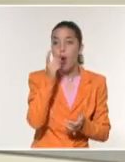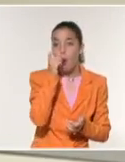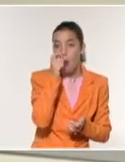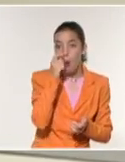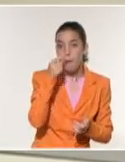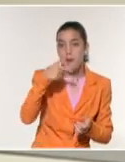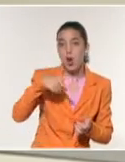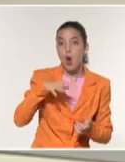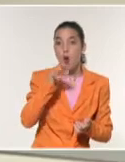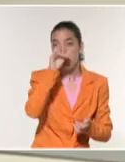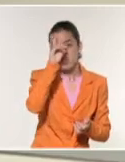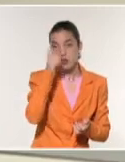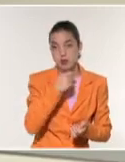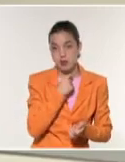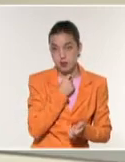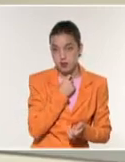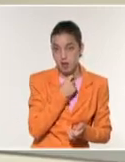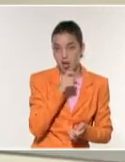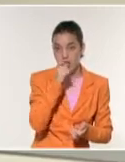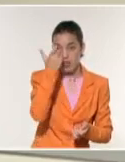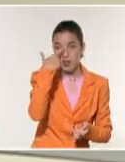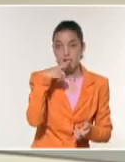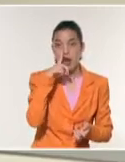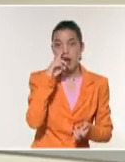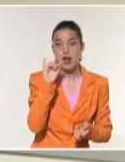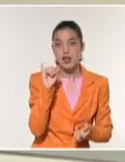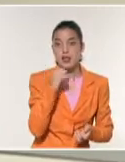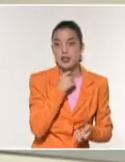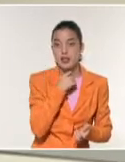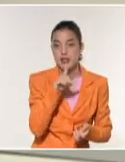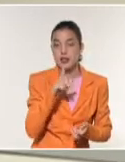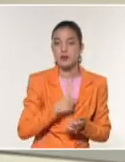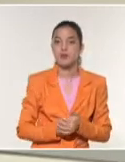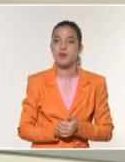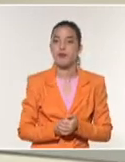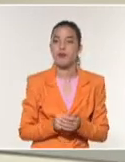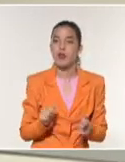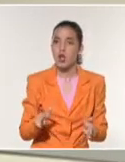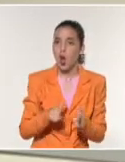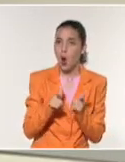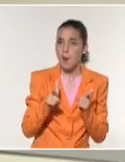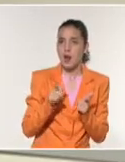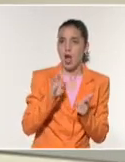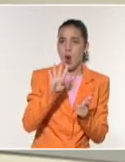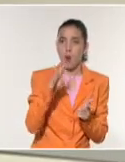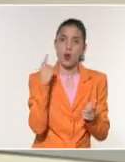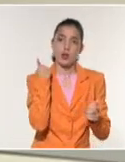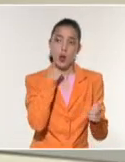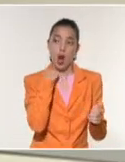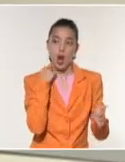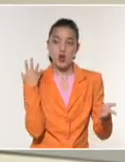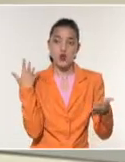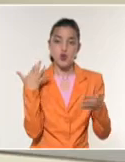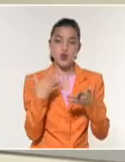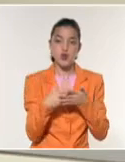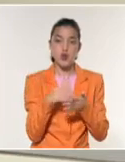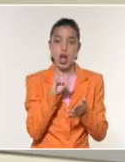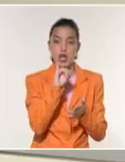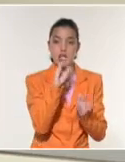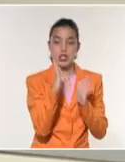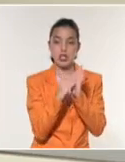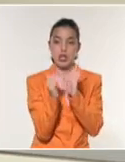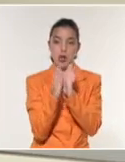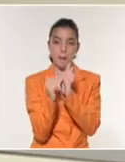García. Esta es una persona que cumplía 4 años y 6 meses de privación de libertad impuesta por el Tribunal Municipal